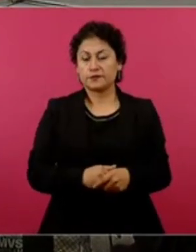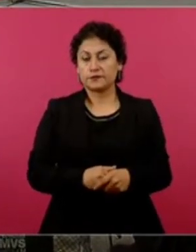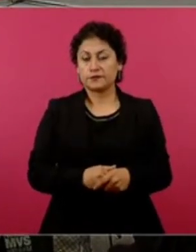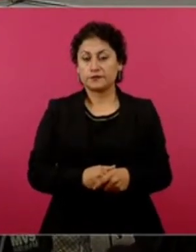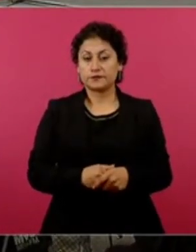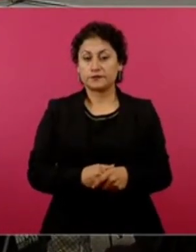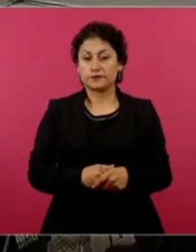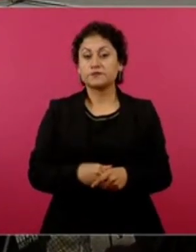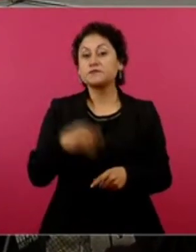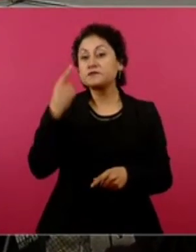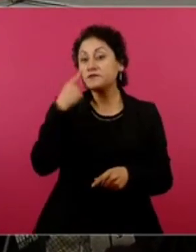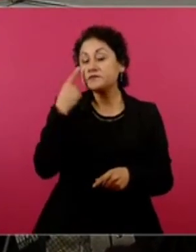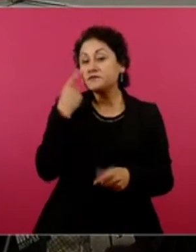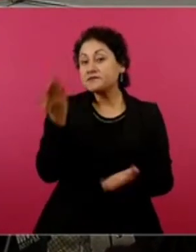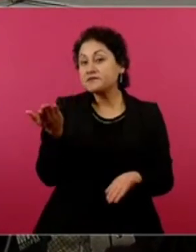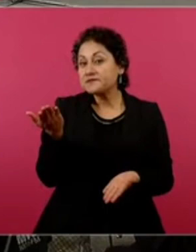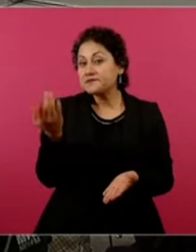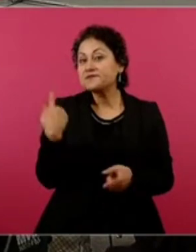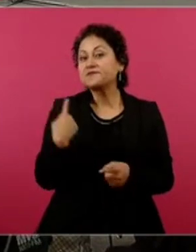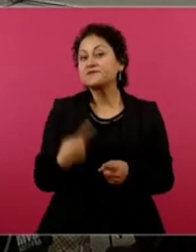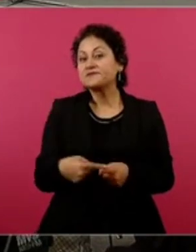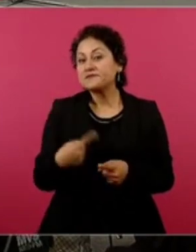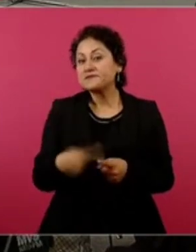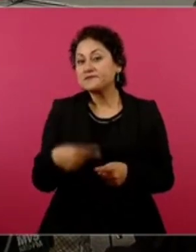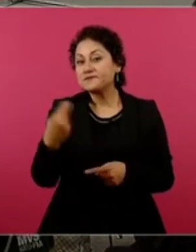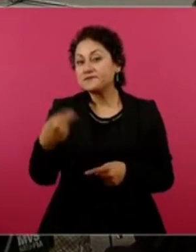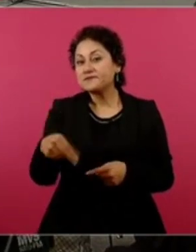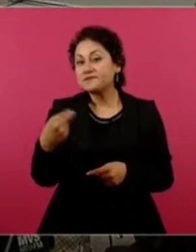Mire quién está aquí.